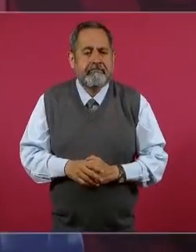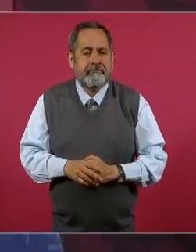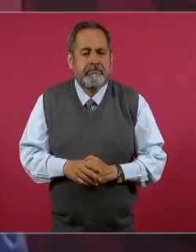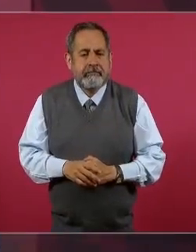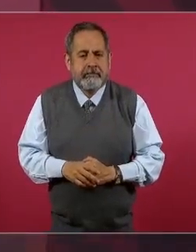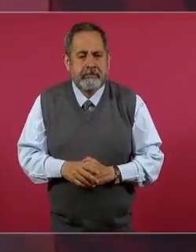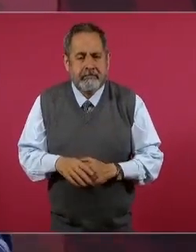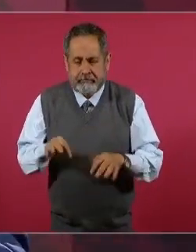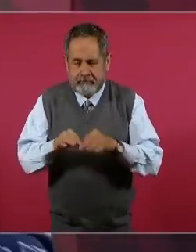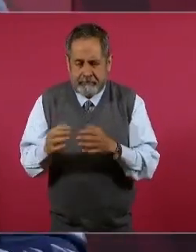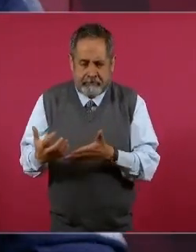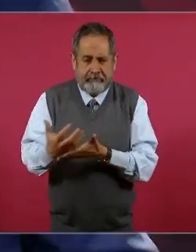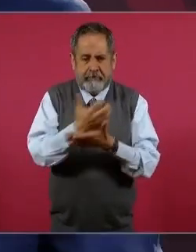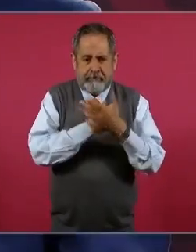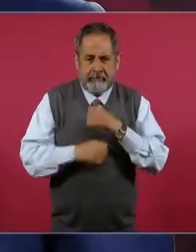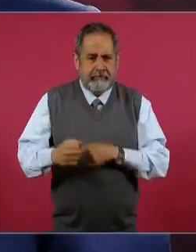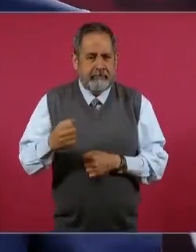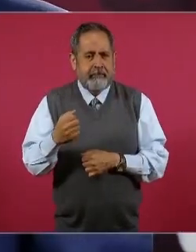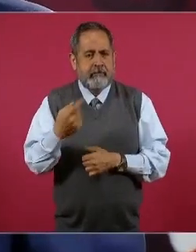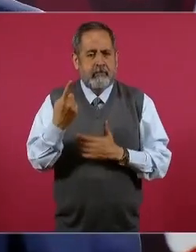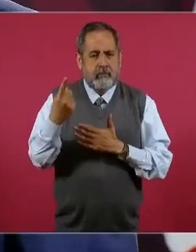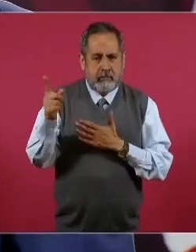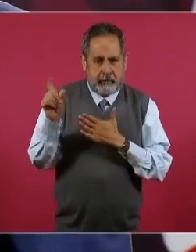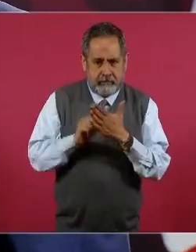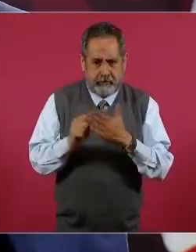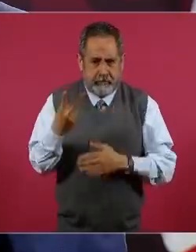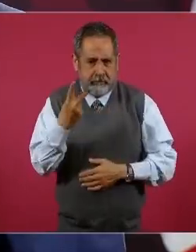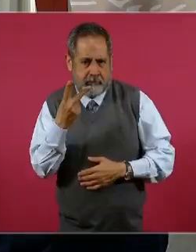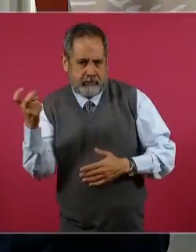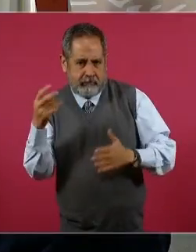obtenía 200 mil pesos mensuales